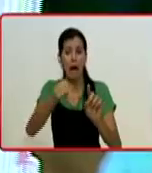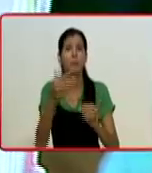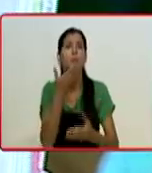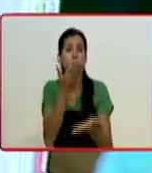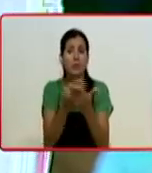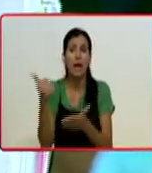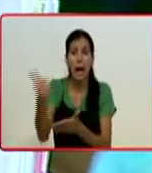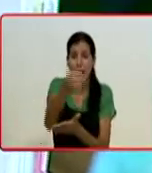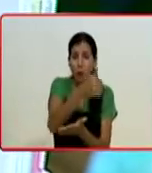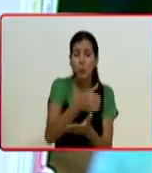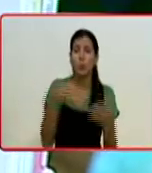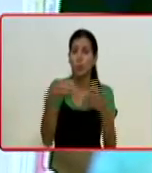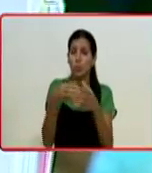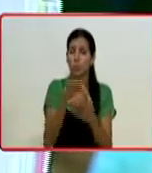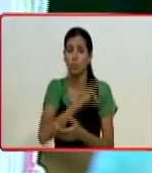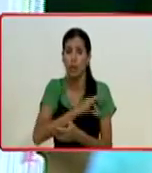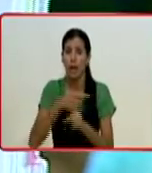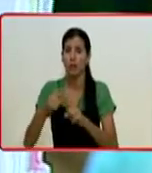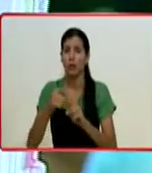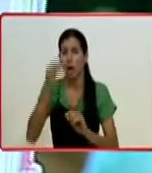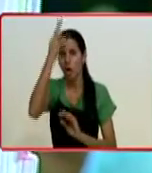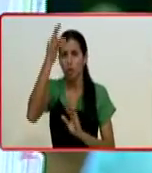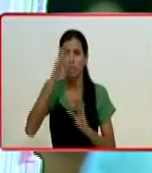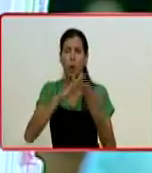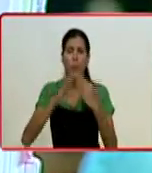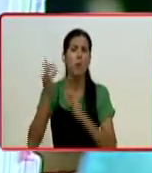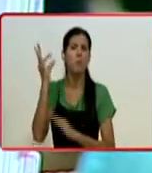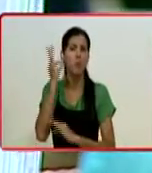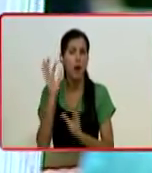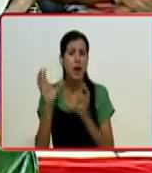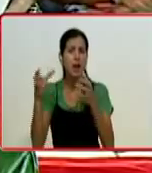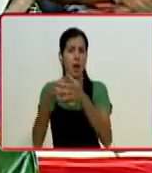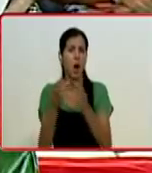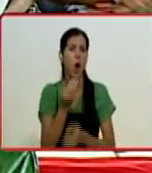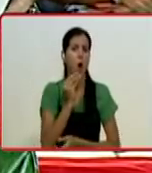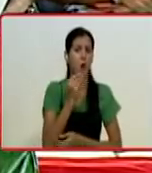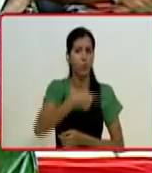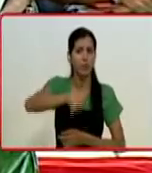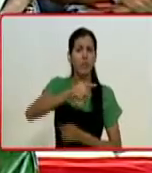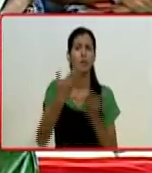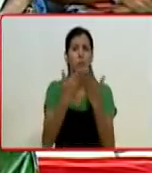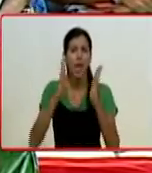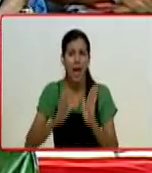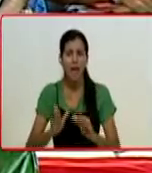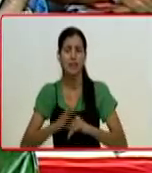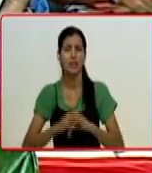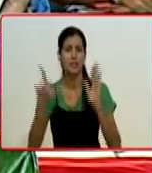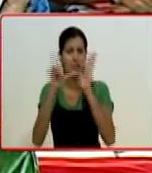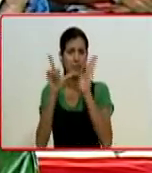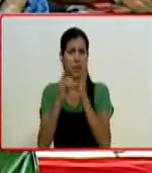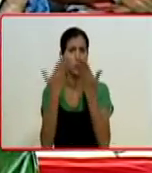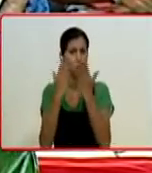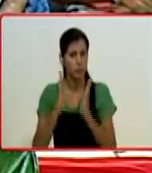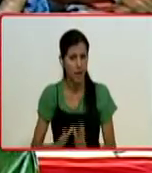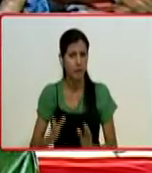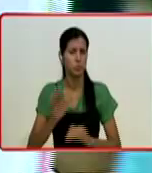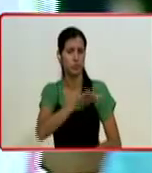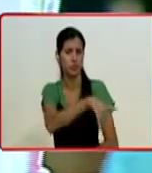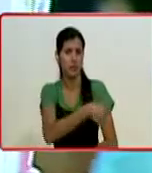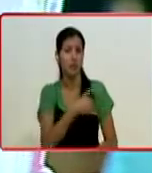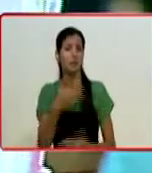los movimientos sociales, de las mujeres, de los jóvenes, estudiantes, de liceos, universidades. Aquí está,